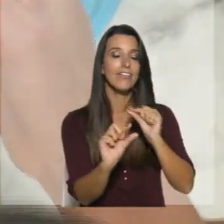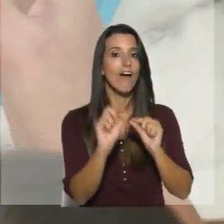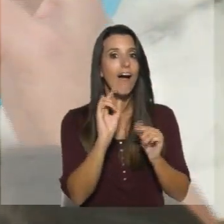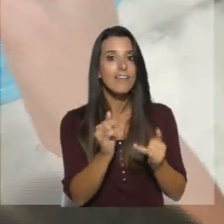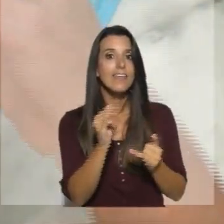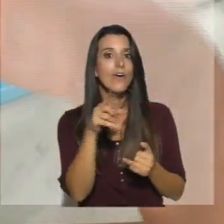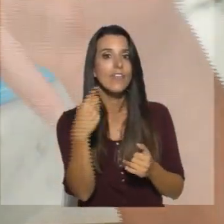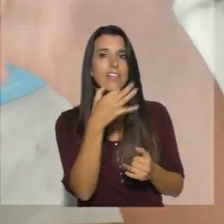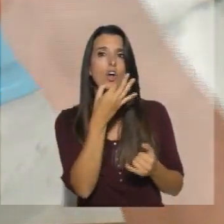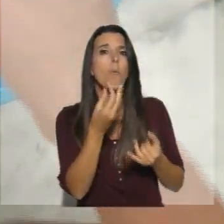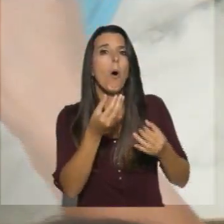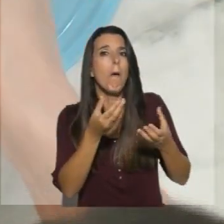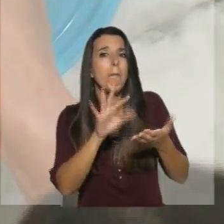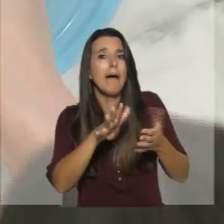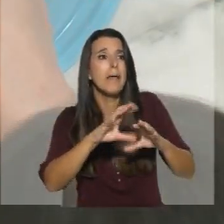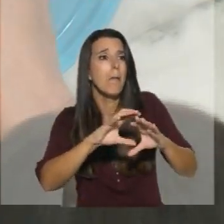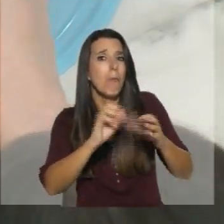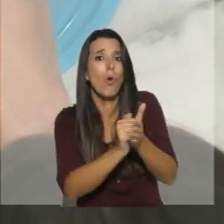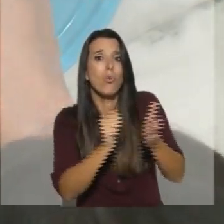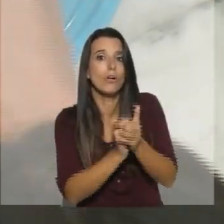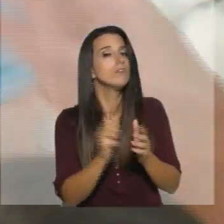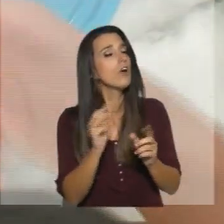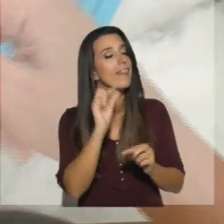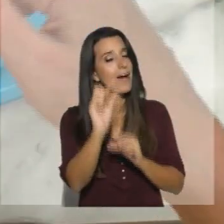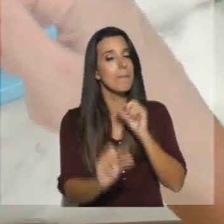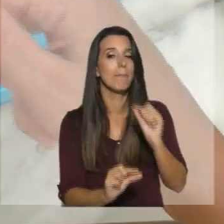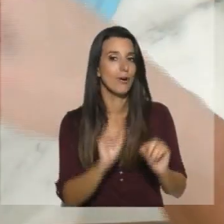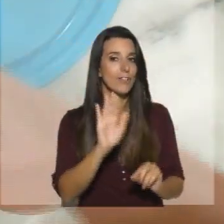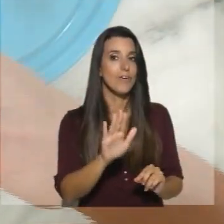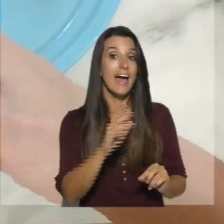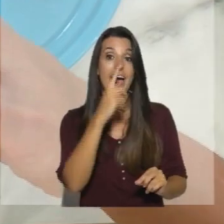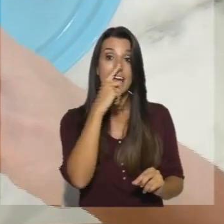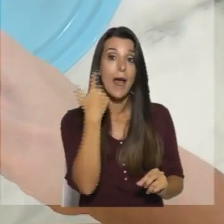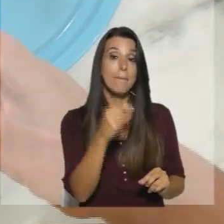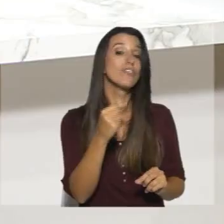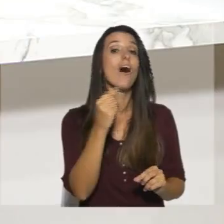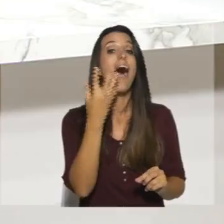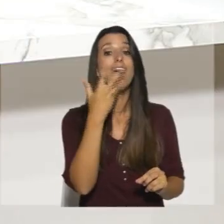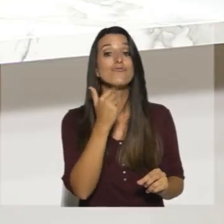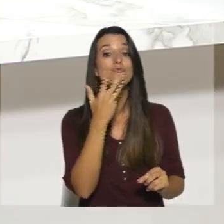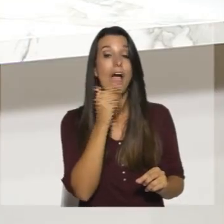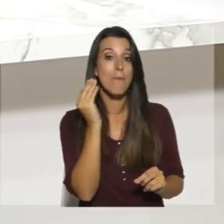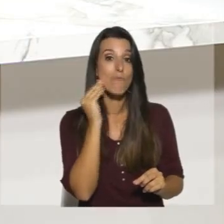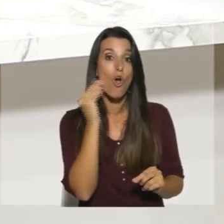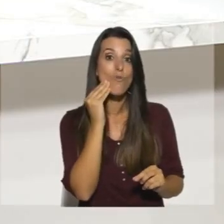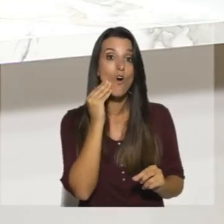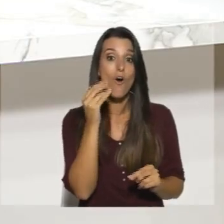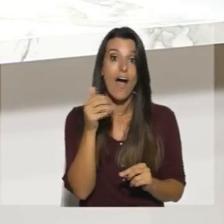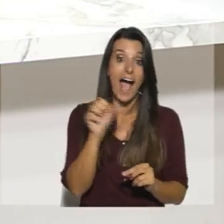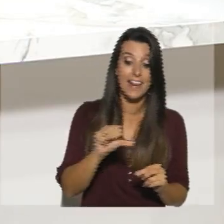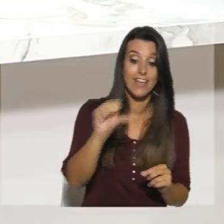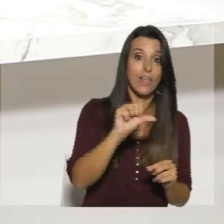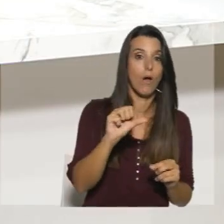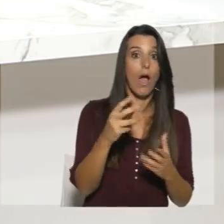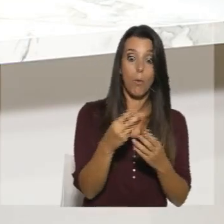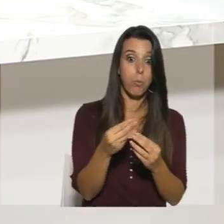se me hace como una pelota, pero no pasa nada. Es poco a poco. ¿Ves? Enseguida todo lo que era de azúcar, cuando le agregás el líquido, sí, se te claro. va, parece